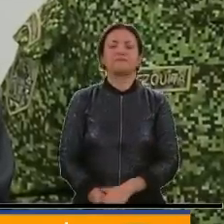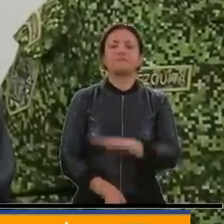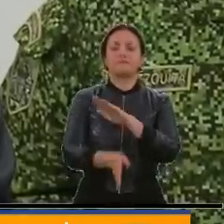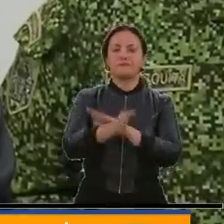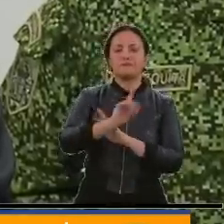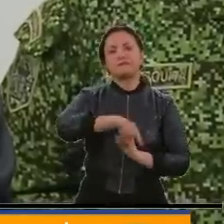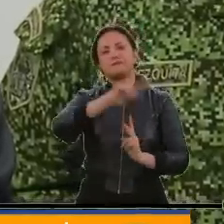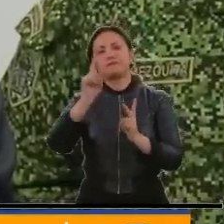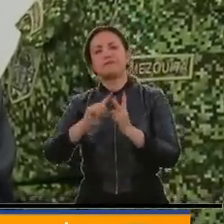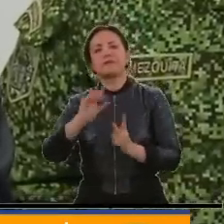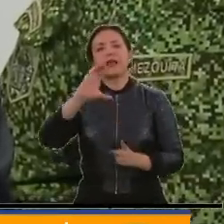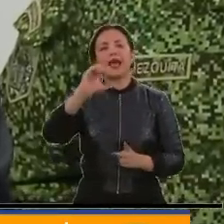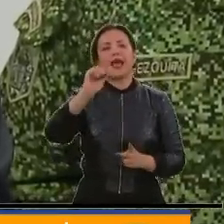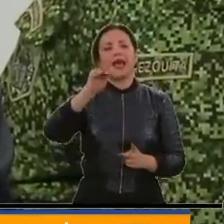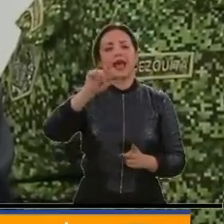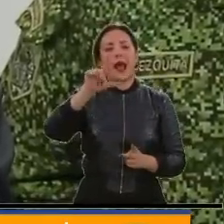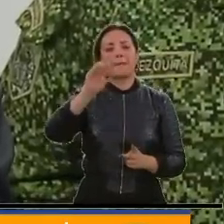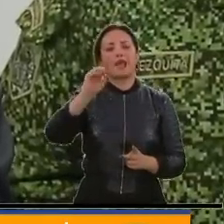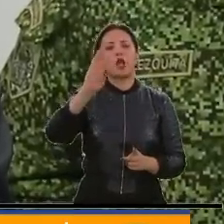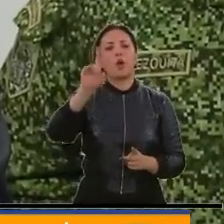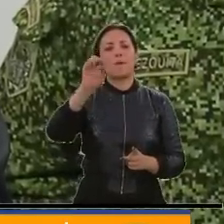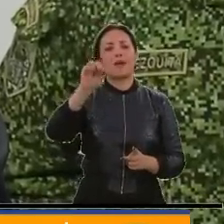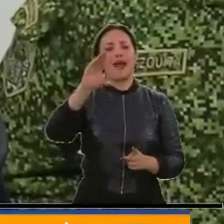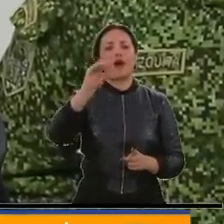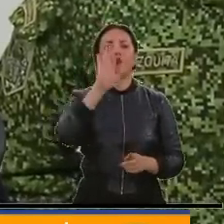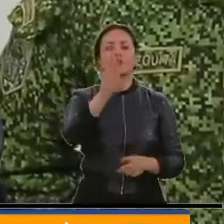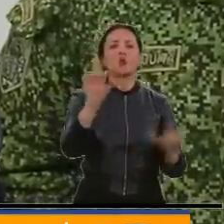Continuamos con Camilo Blanco de RCN Televisión.